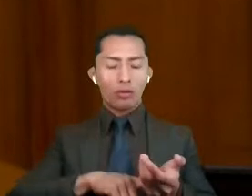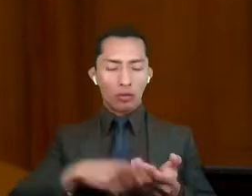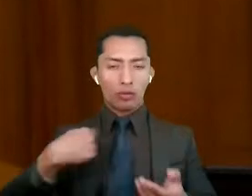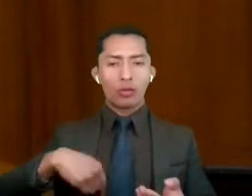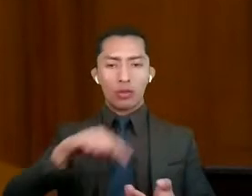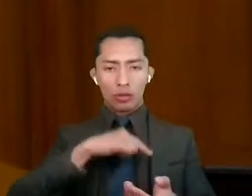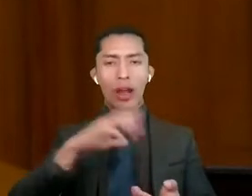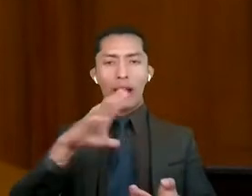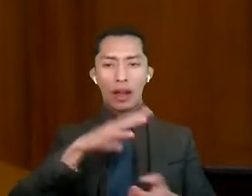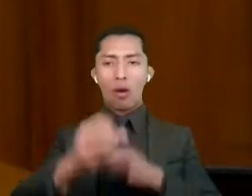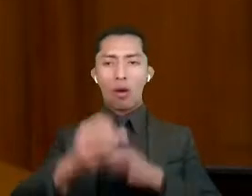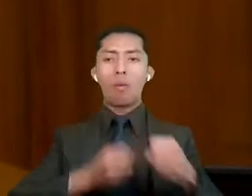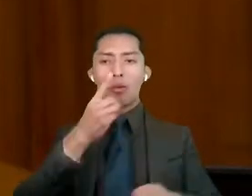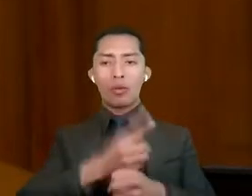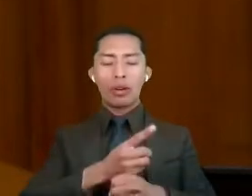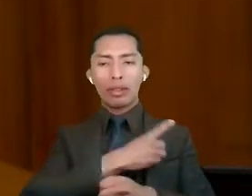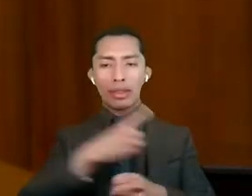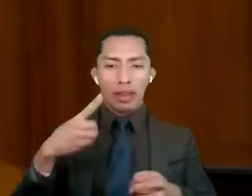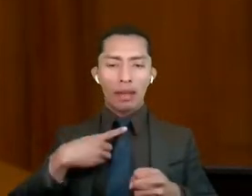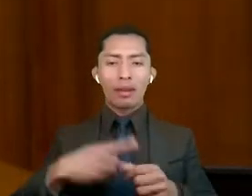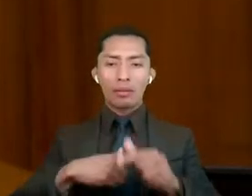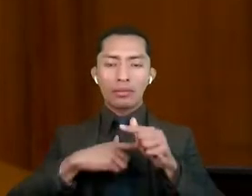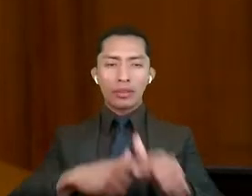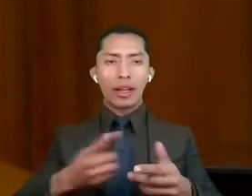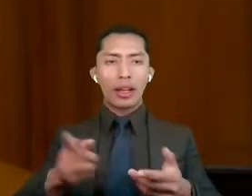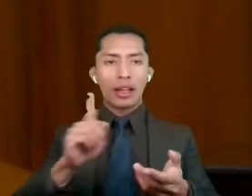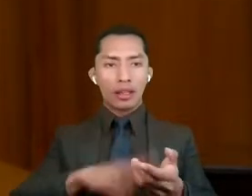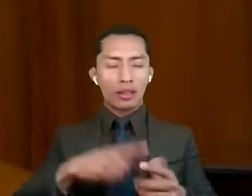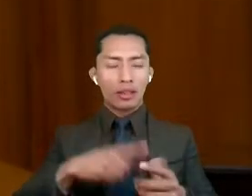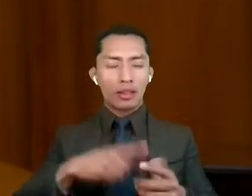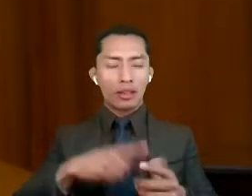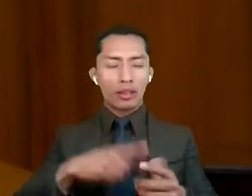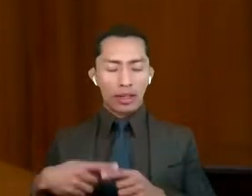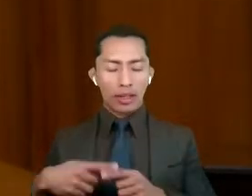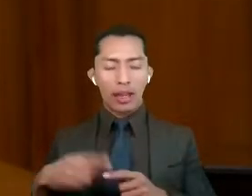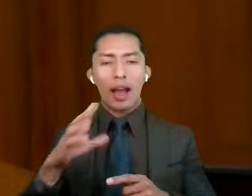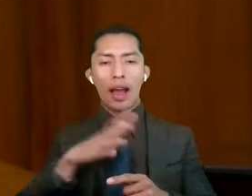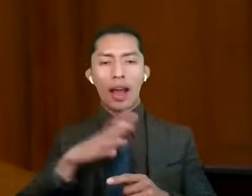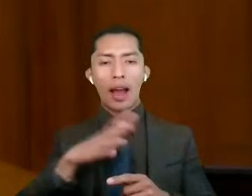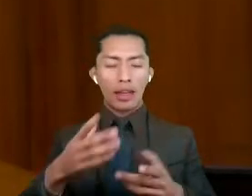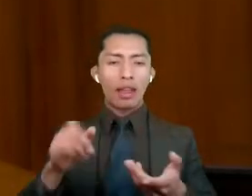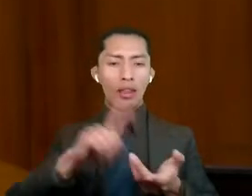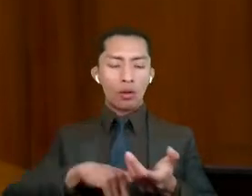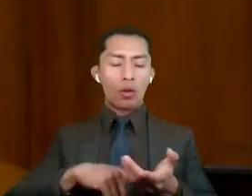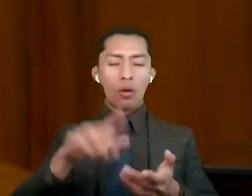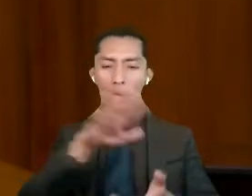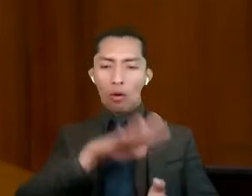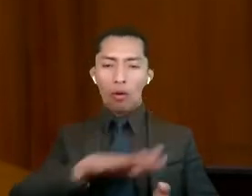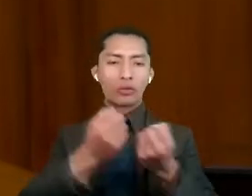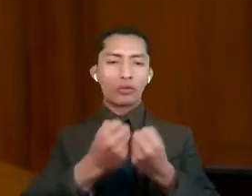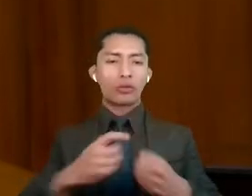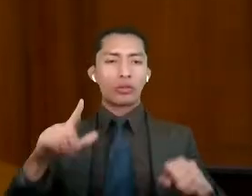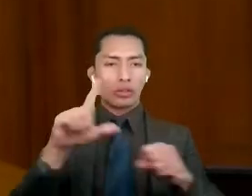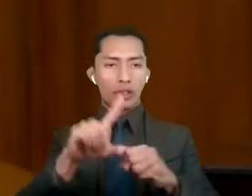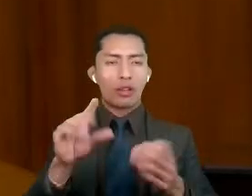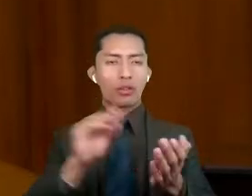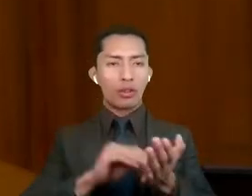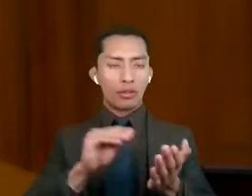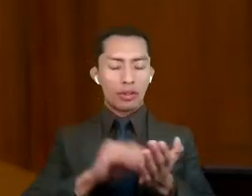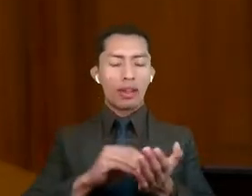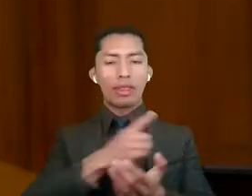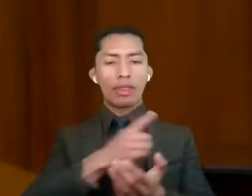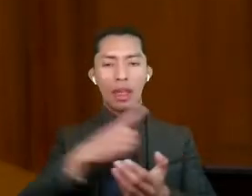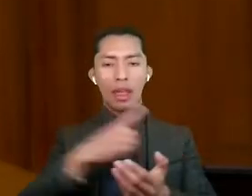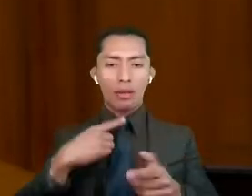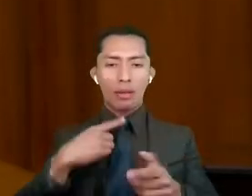gran oportunidad de seguir siendo referente nacional en todos los aspectos de la vida pública y social. Continuemos